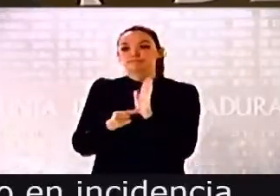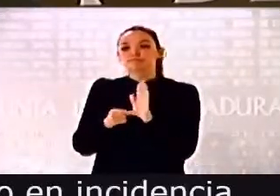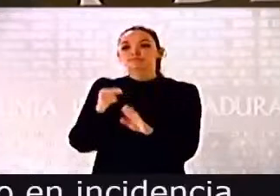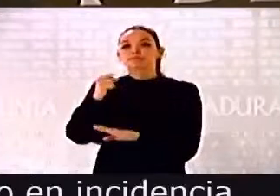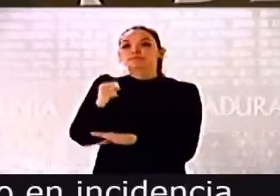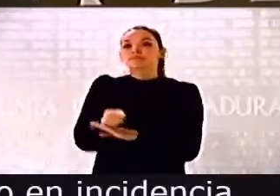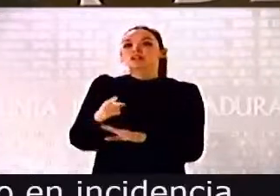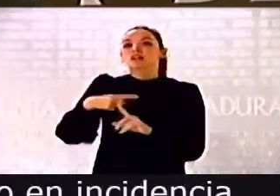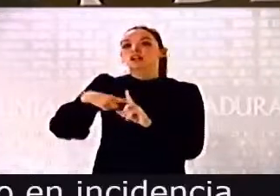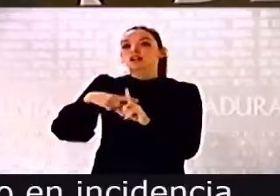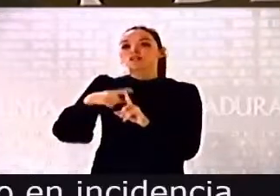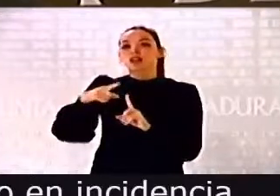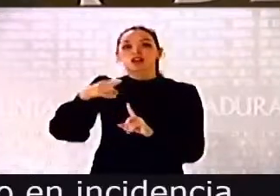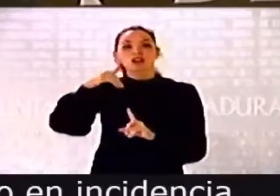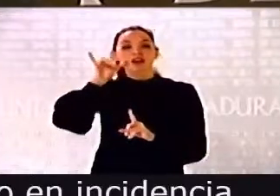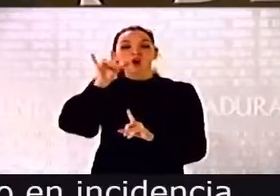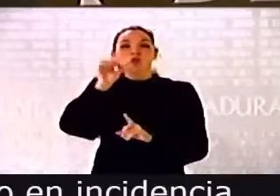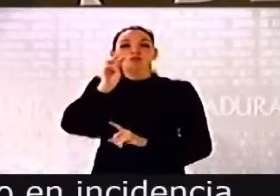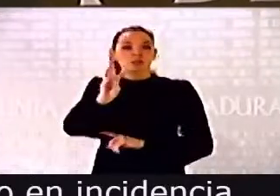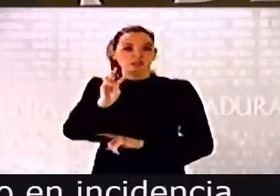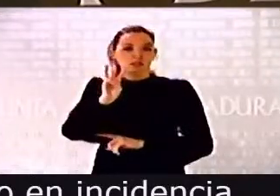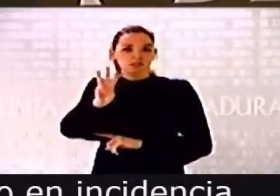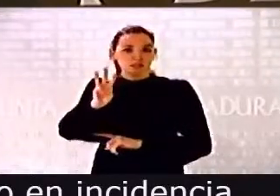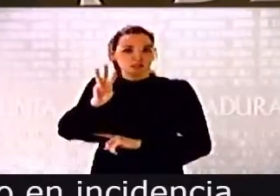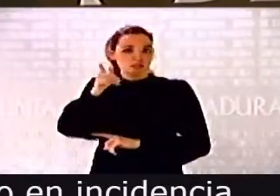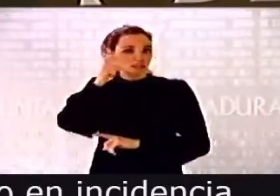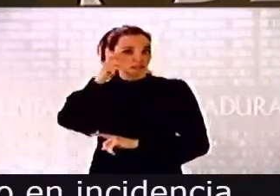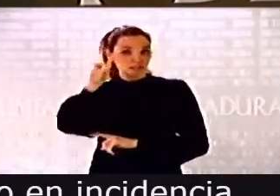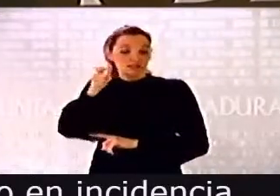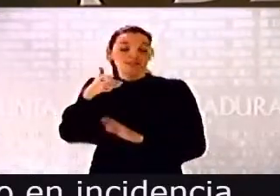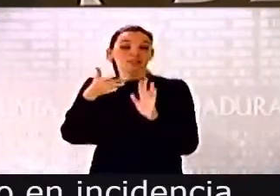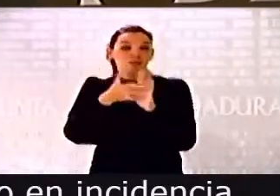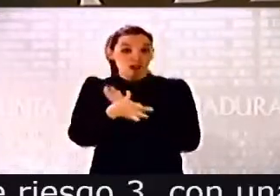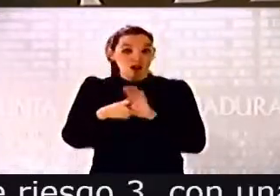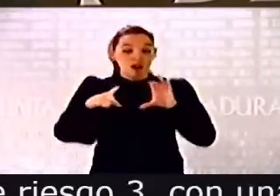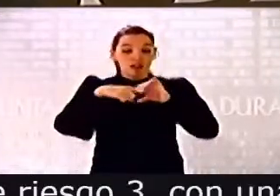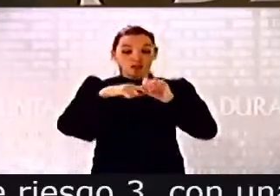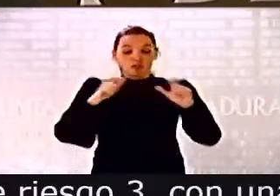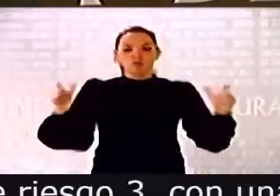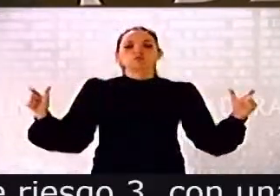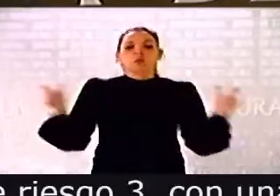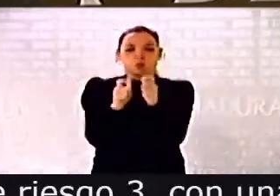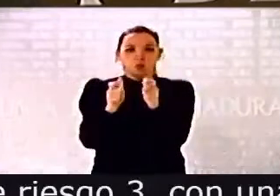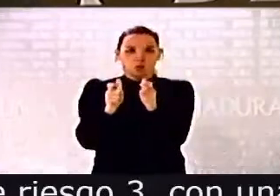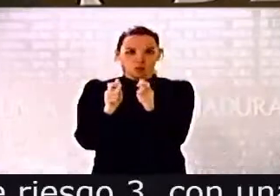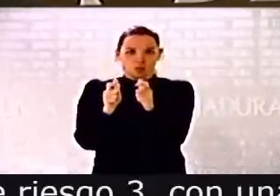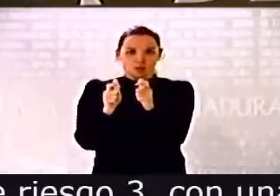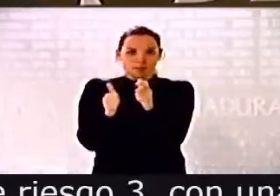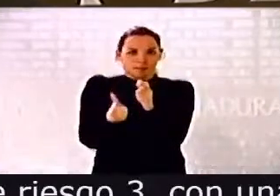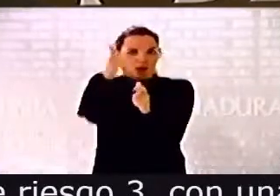nivel de riesgo 3, con una reducción de aforo más importante de la que tenía,